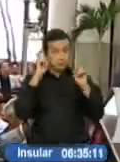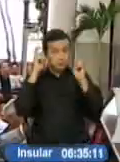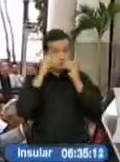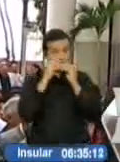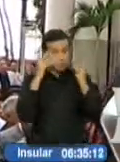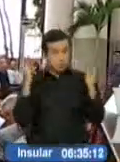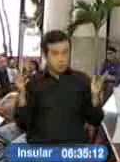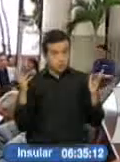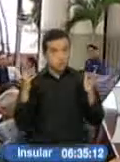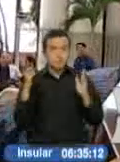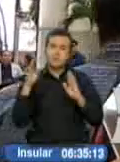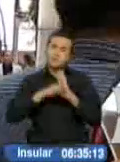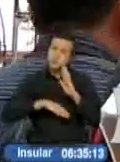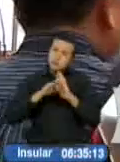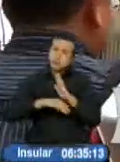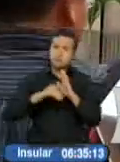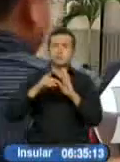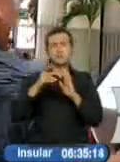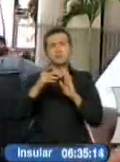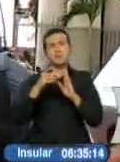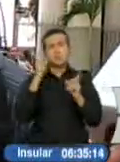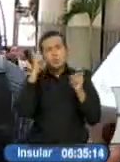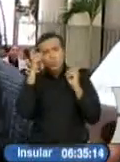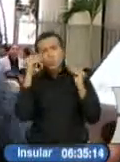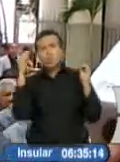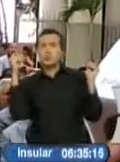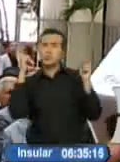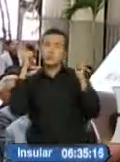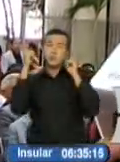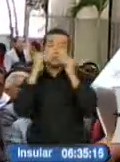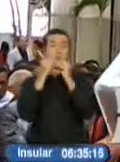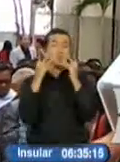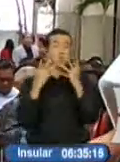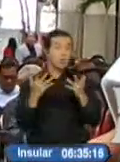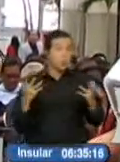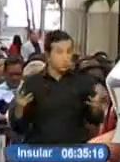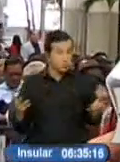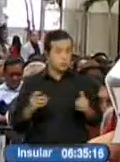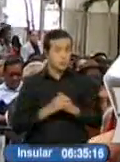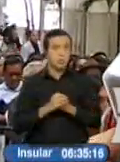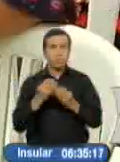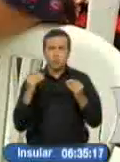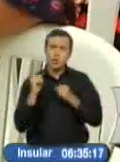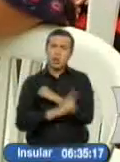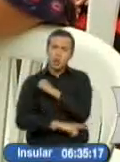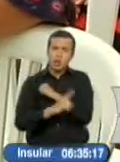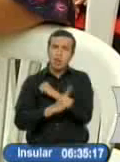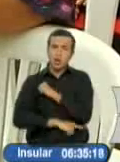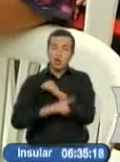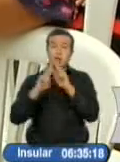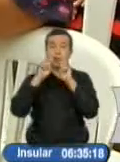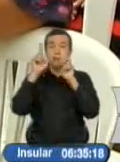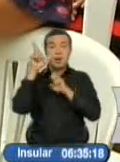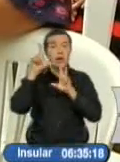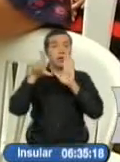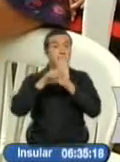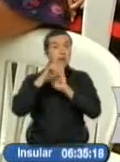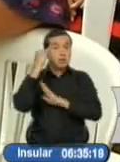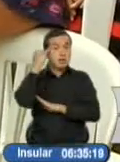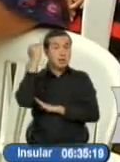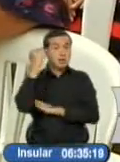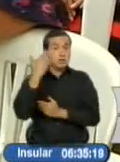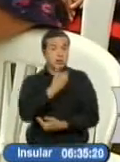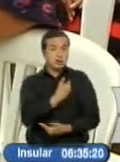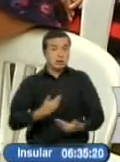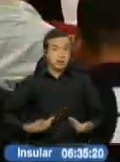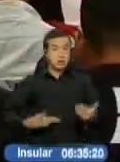Comunicación. Menos presión a los medios de comunicación. Hemos sido muy castigados. En el marco de la iniciativa presidencial,